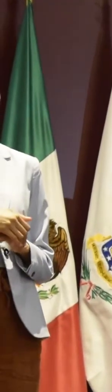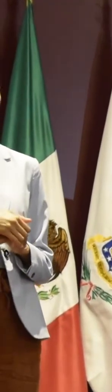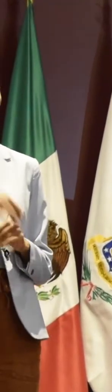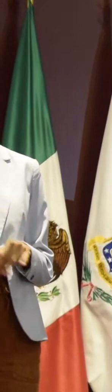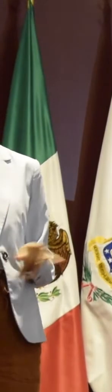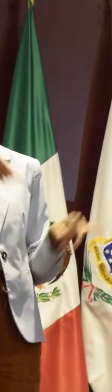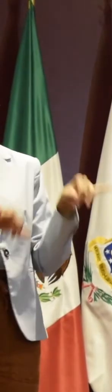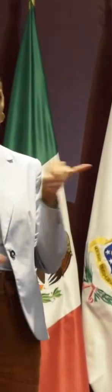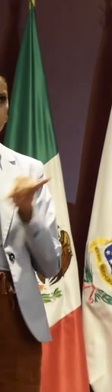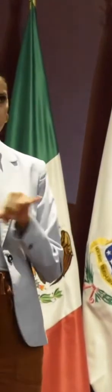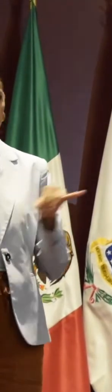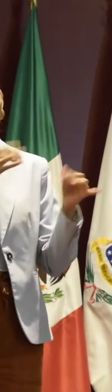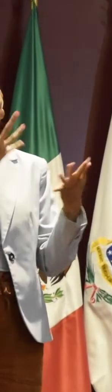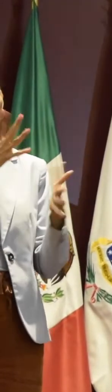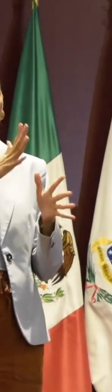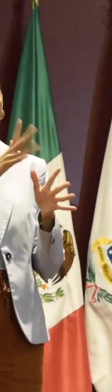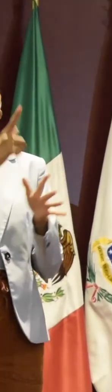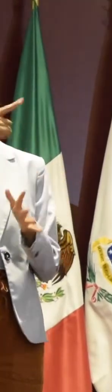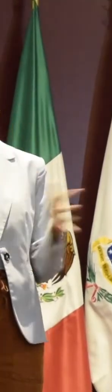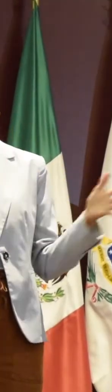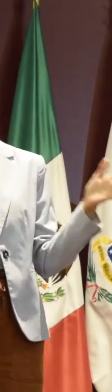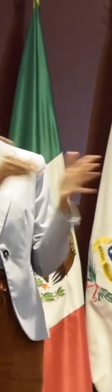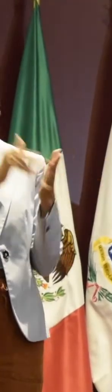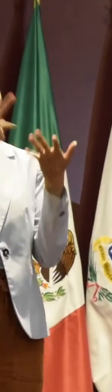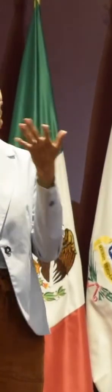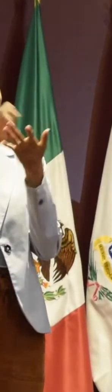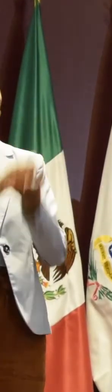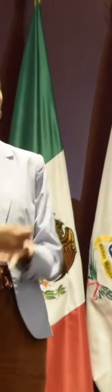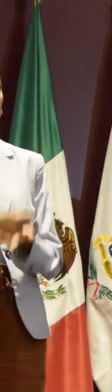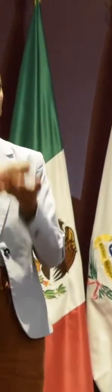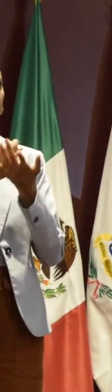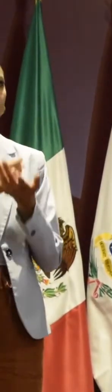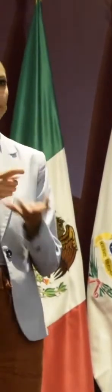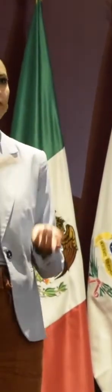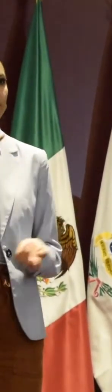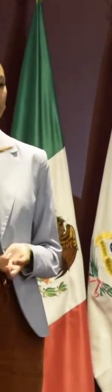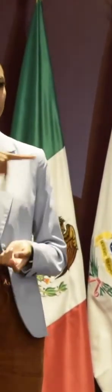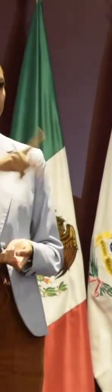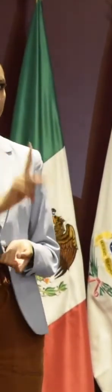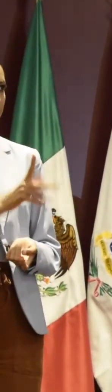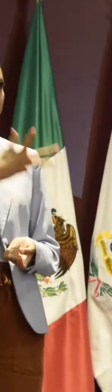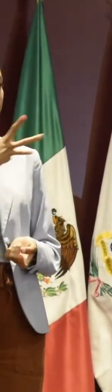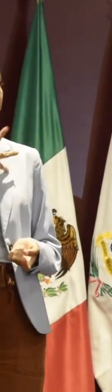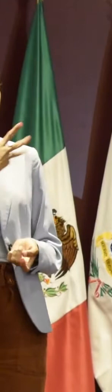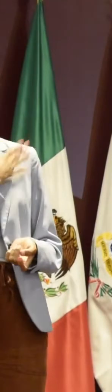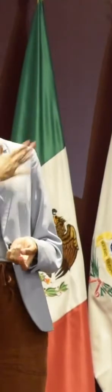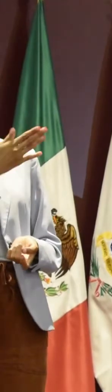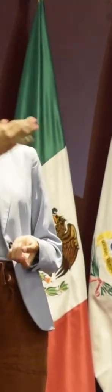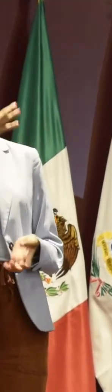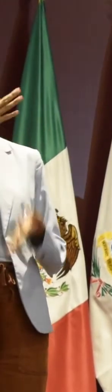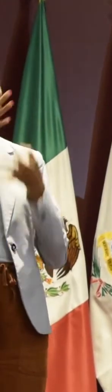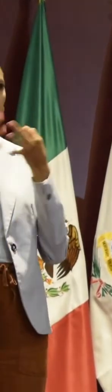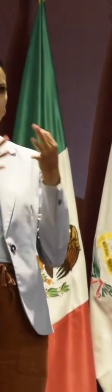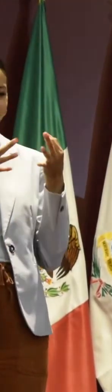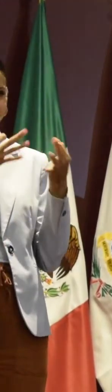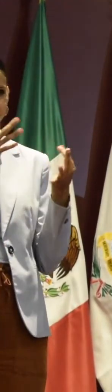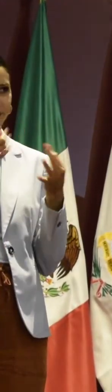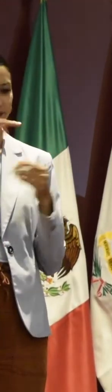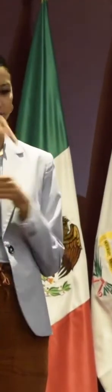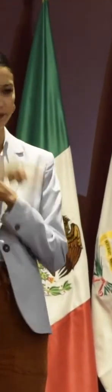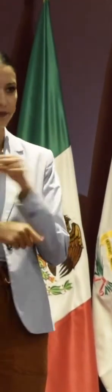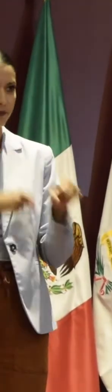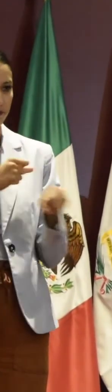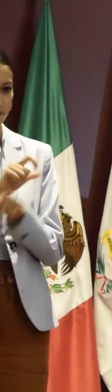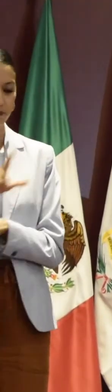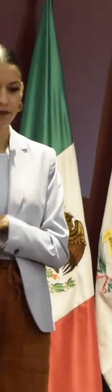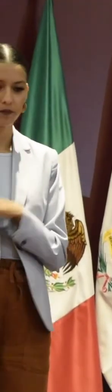químicos, aproximadamente 7.000 toneladas. Pero hay una buena noticia. Este año, el